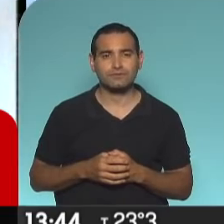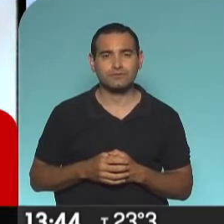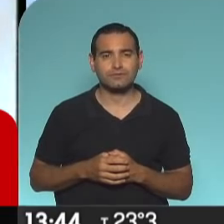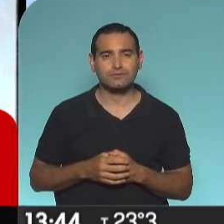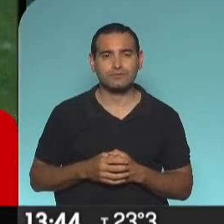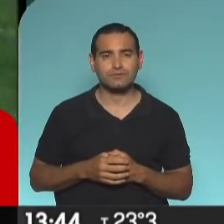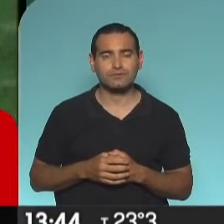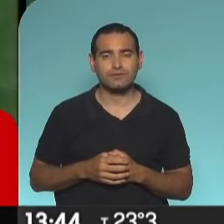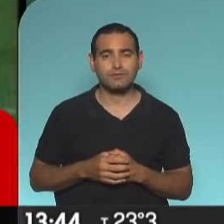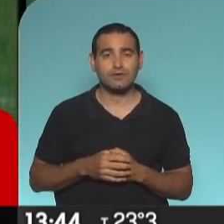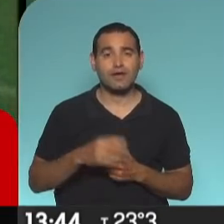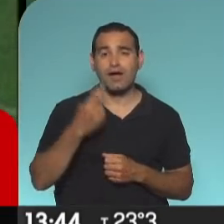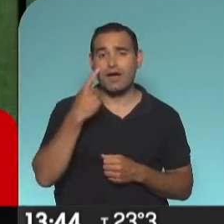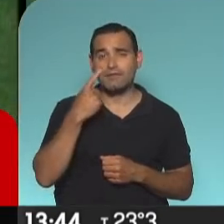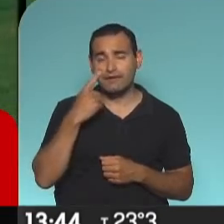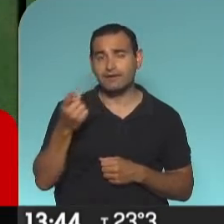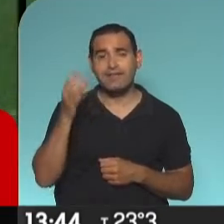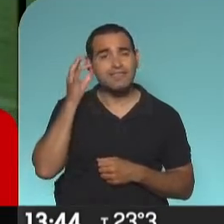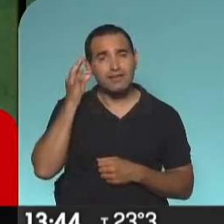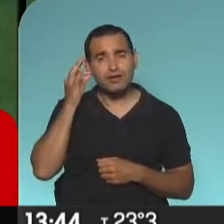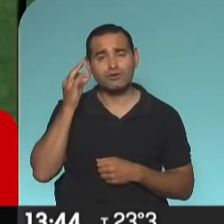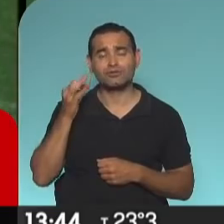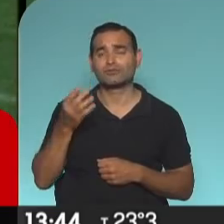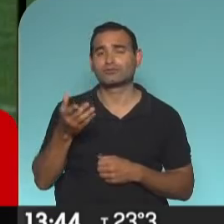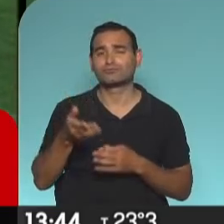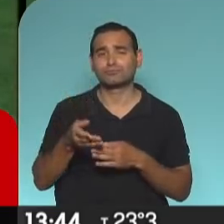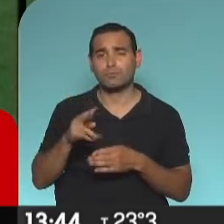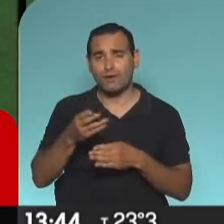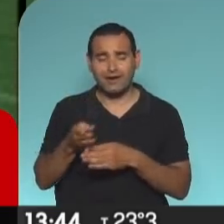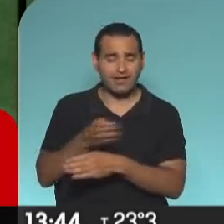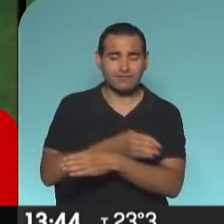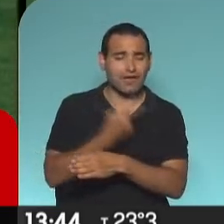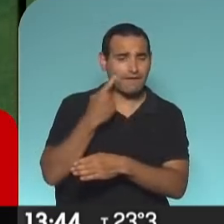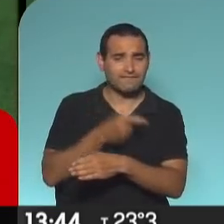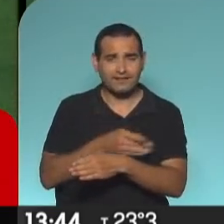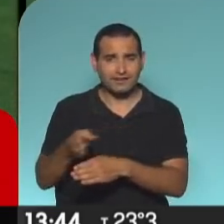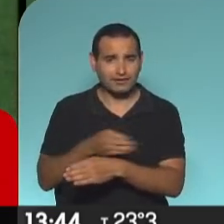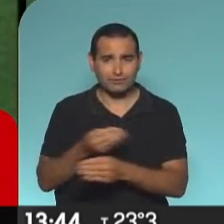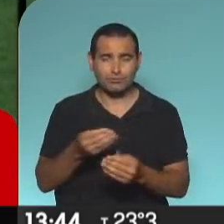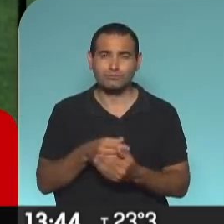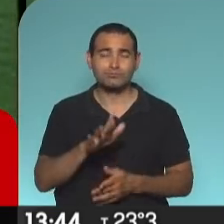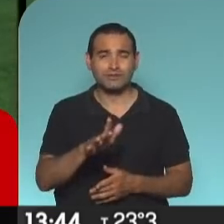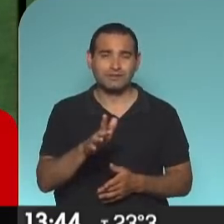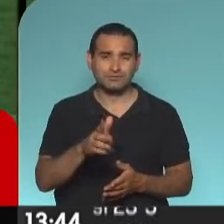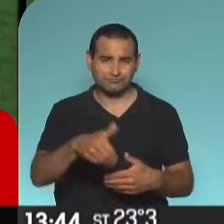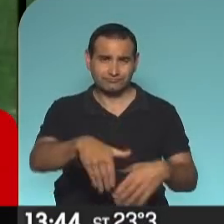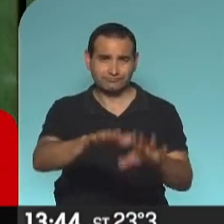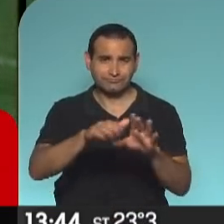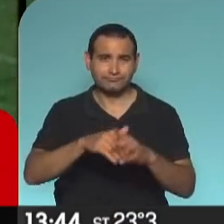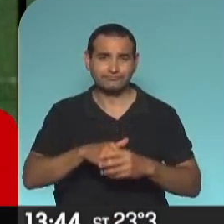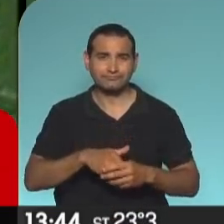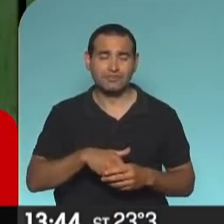hay que ver cómo fueron los últimos días de Diego, ¿no? Diego, Pablo, te liberamos unos minutos, te